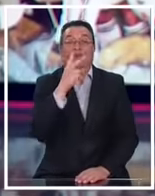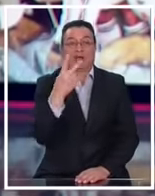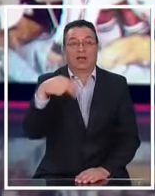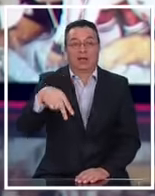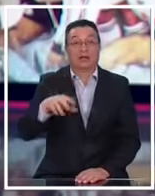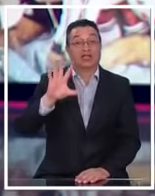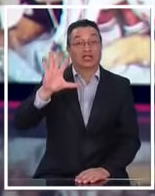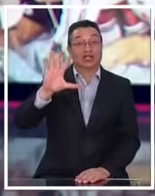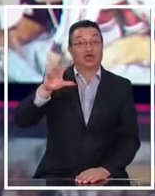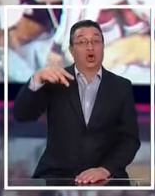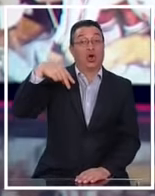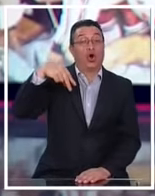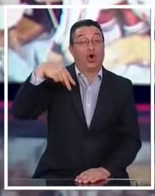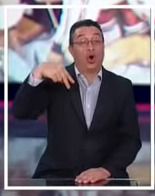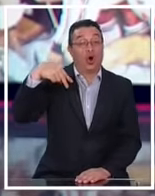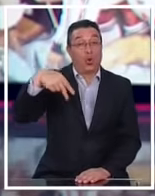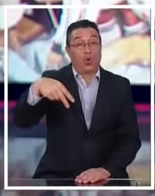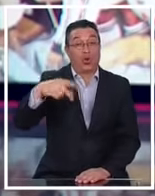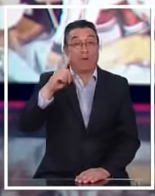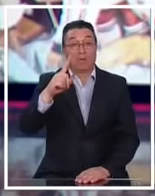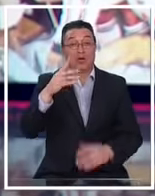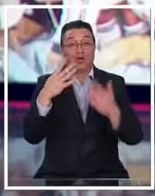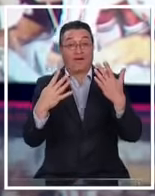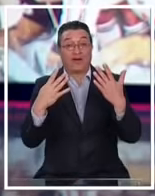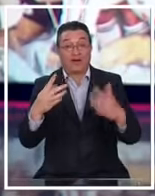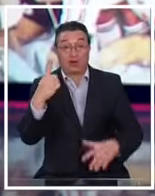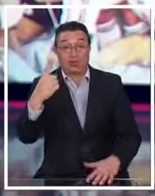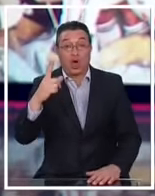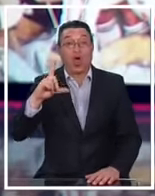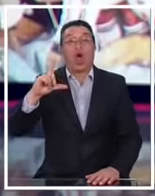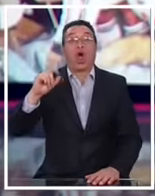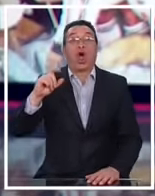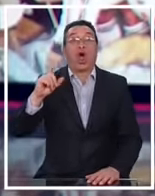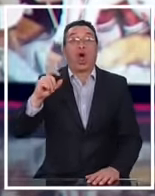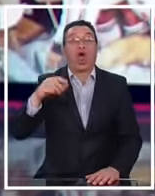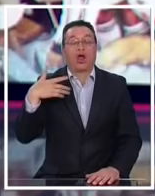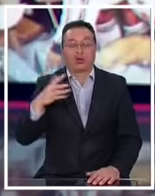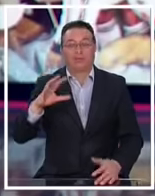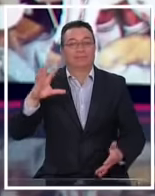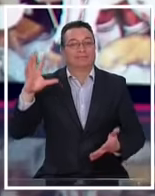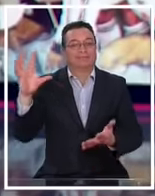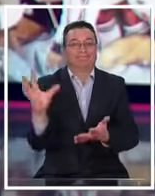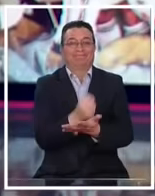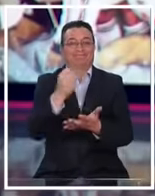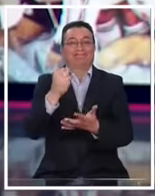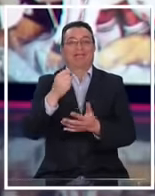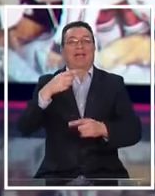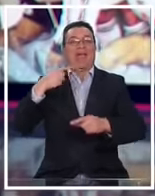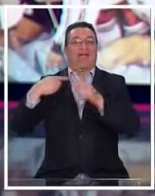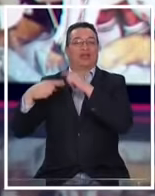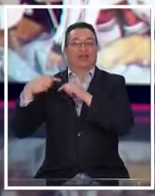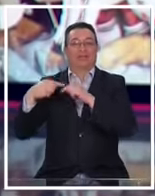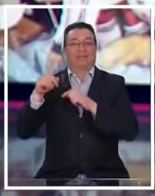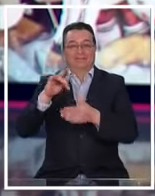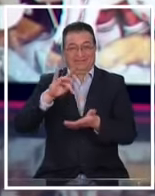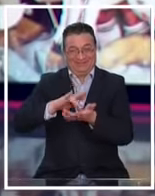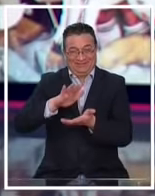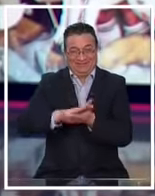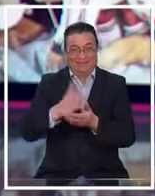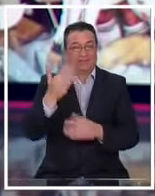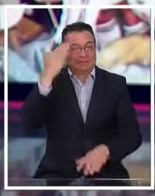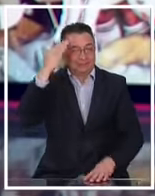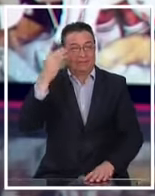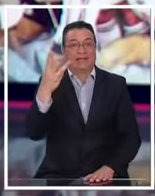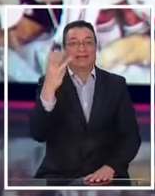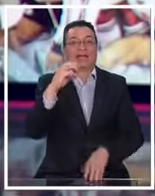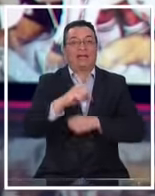Un 5 de junio de 1991, Colo-Colo tuvo su sitia con la historia, su sitial con la historia. En Archivo 24 recordamos los 30